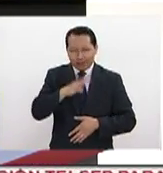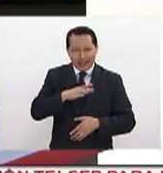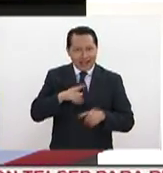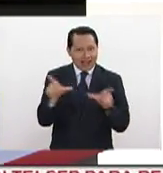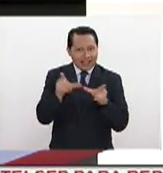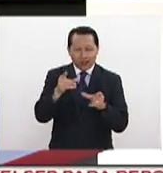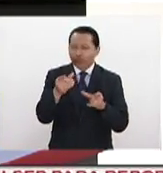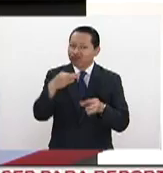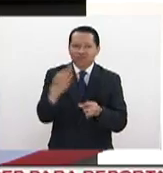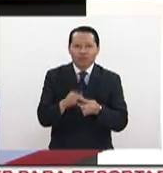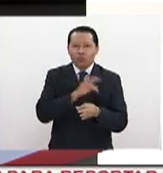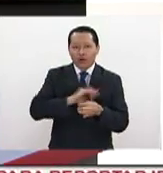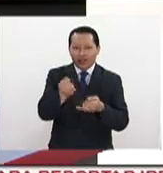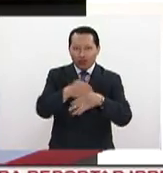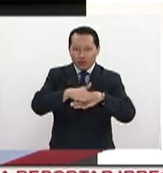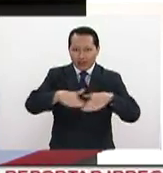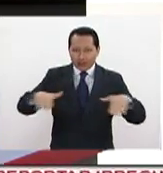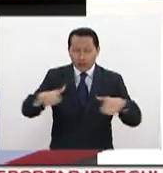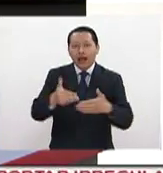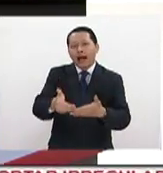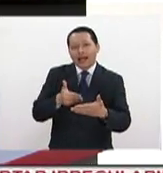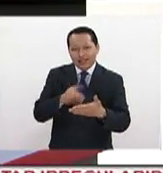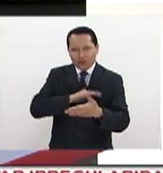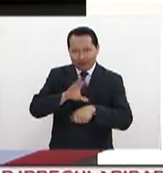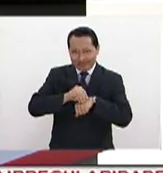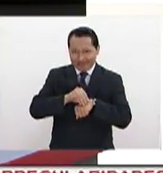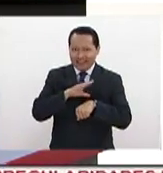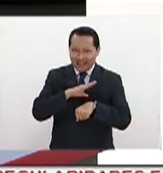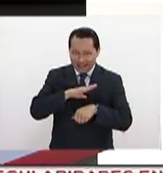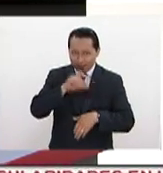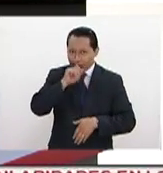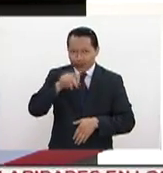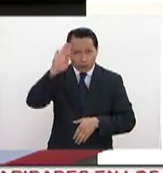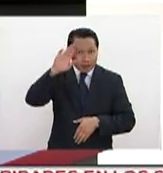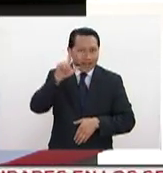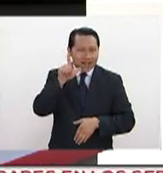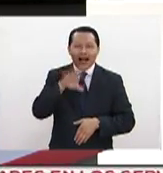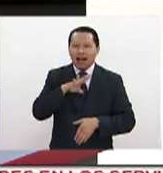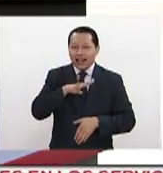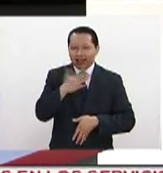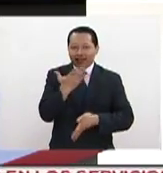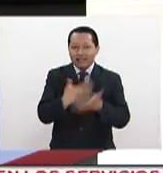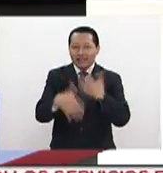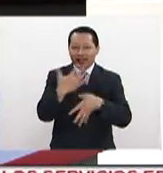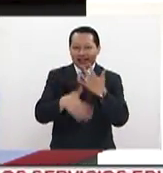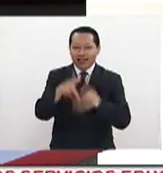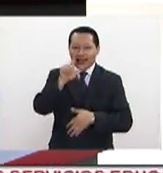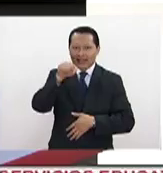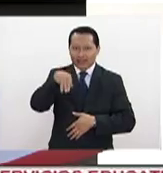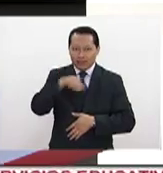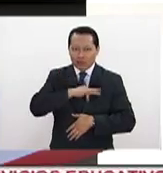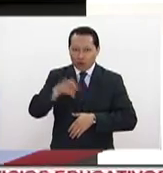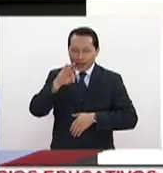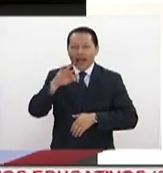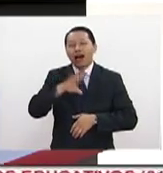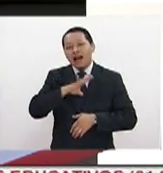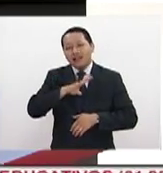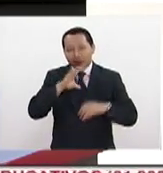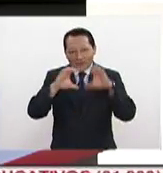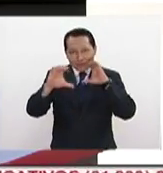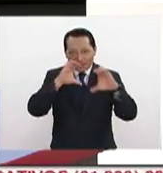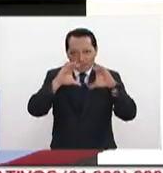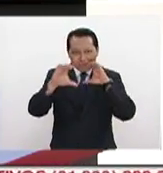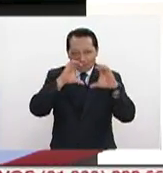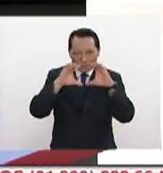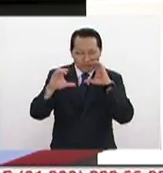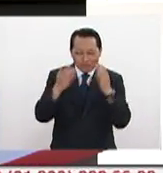llevarles a todos ustedes la información. Antes, permítame saludar a Miguel González, quien se encuentra en la lengua de señas mexicana y nos